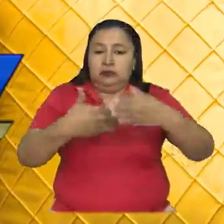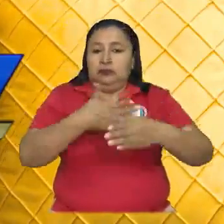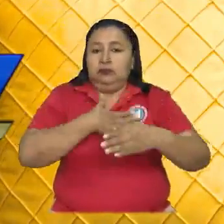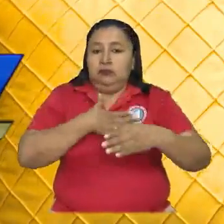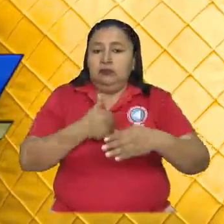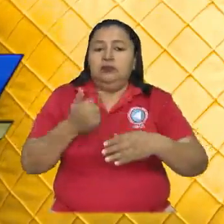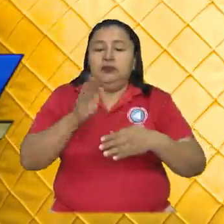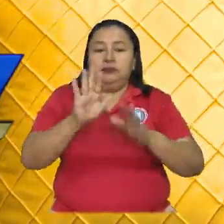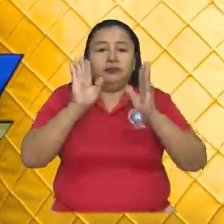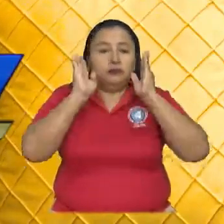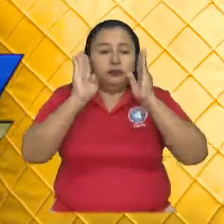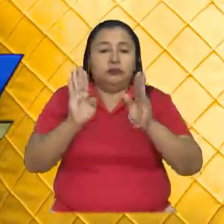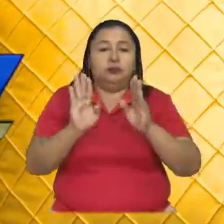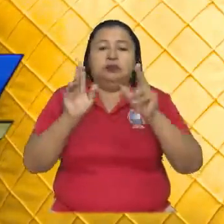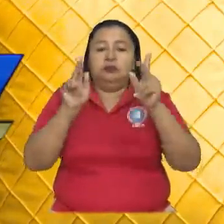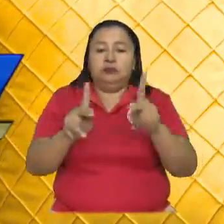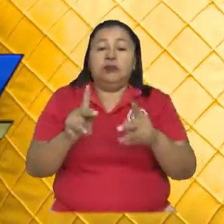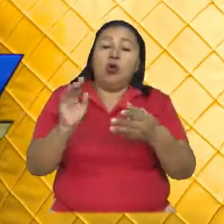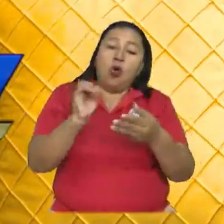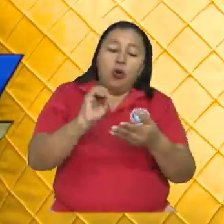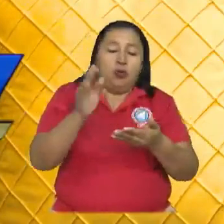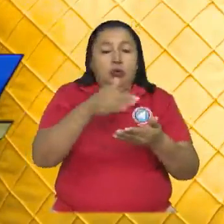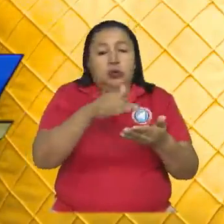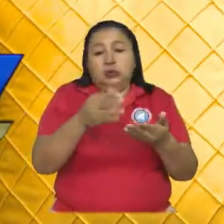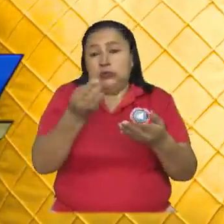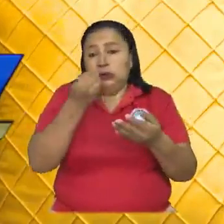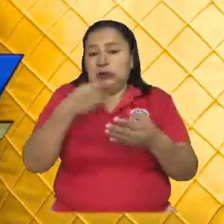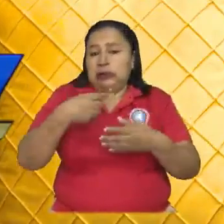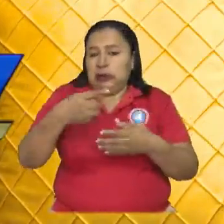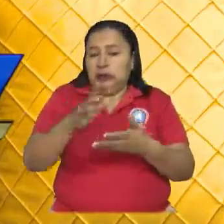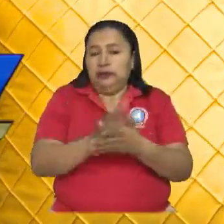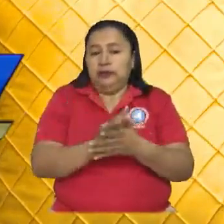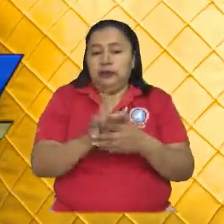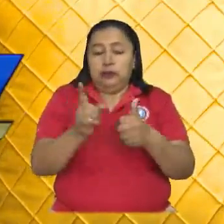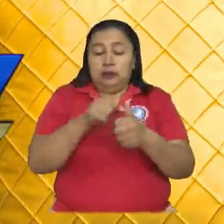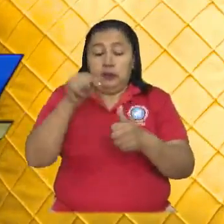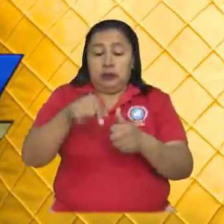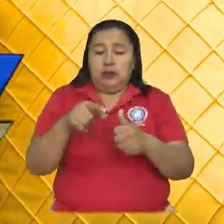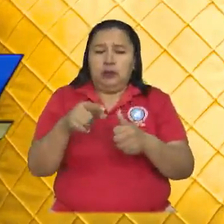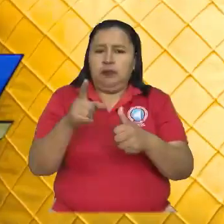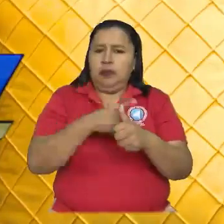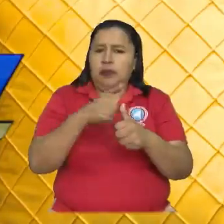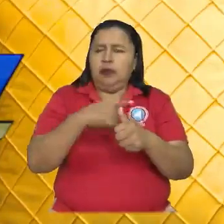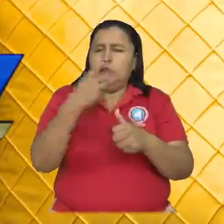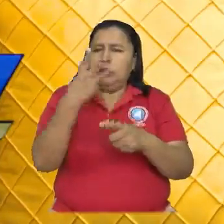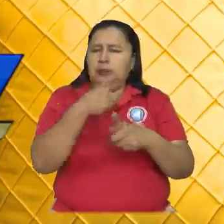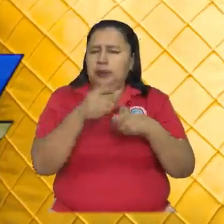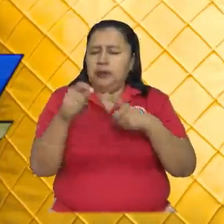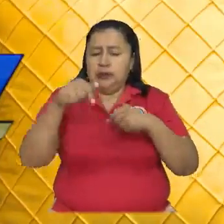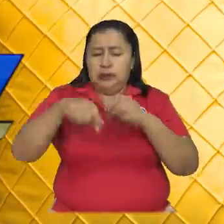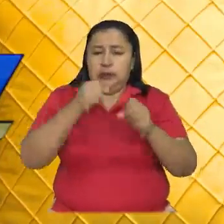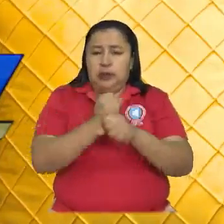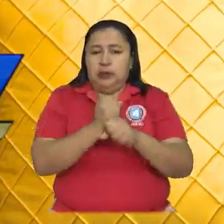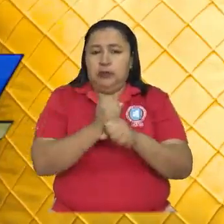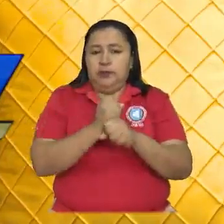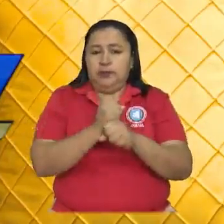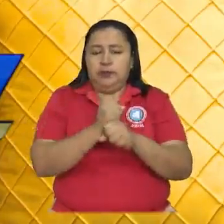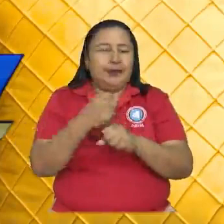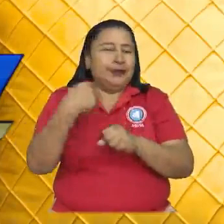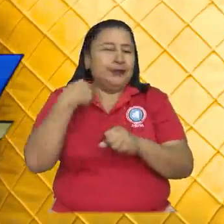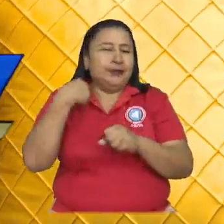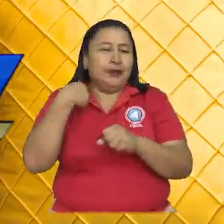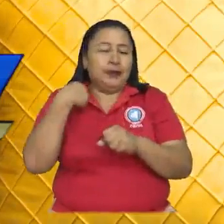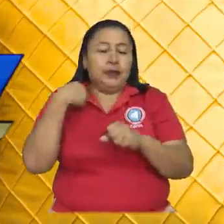sus servicios y productos día a día. Este primer trimestre del año, siempre